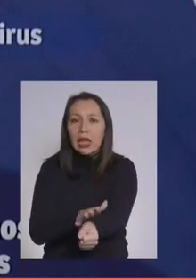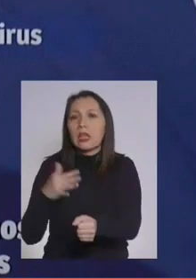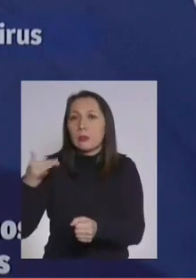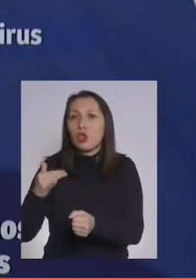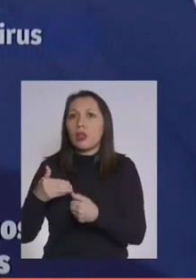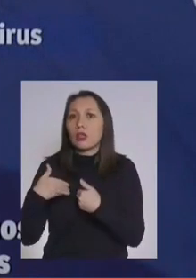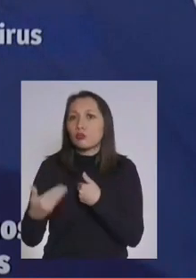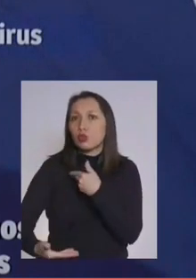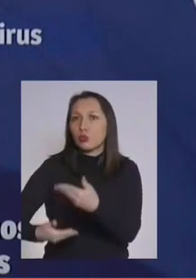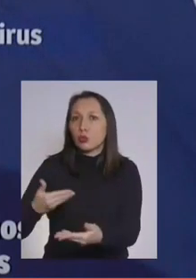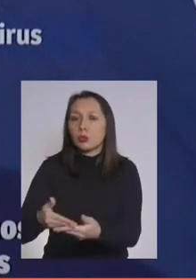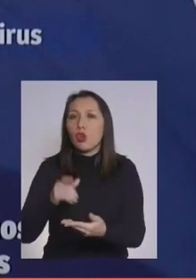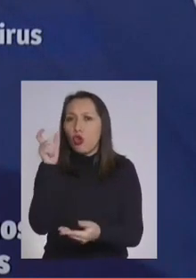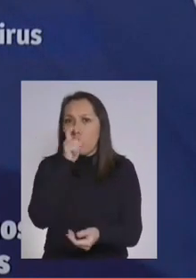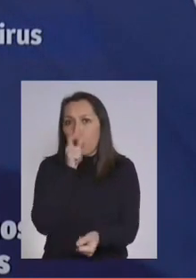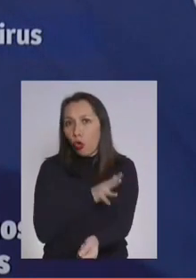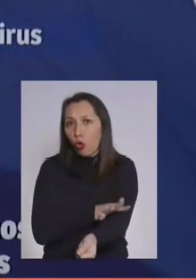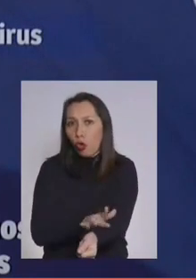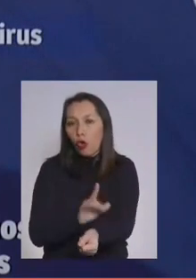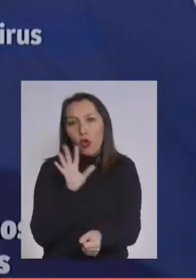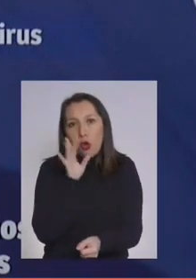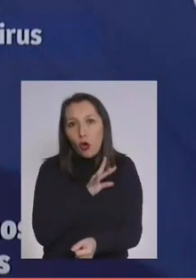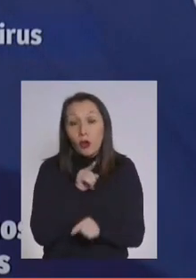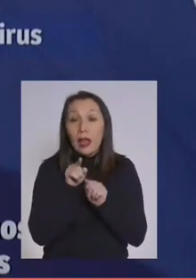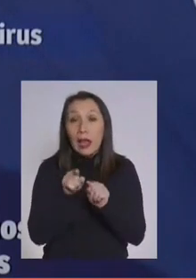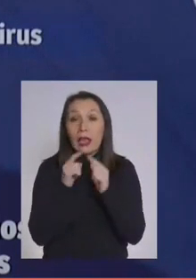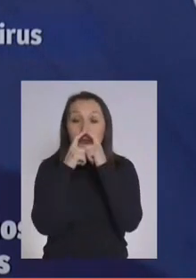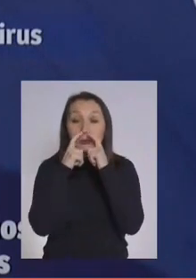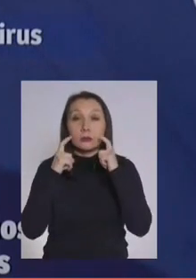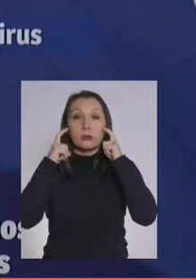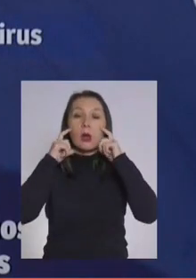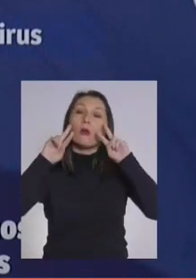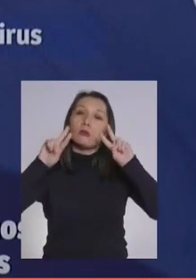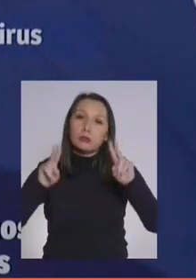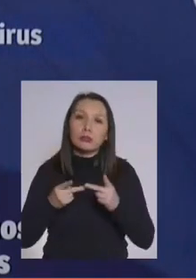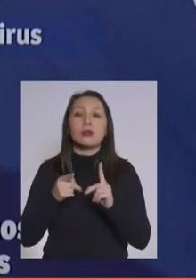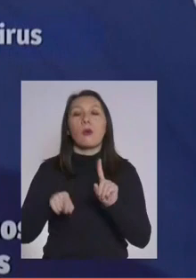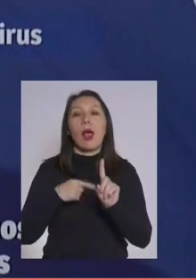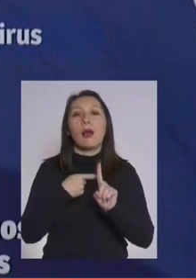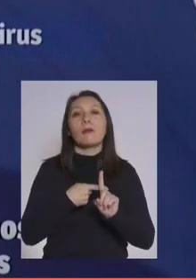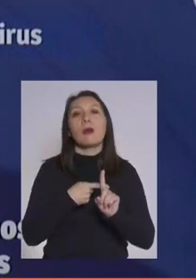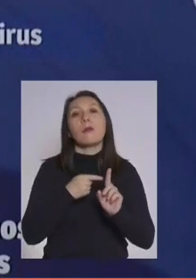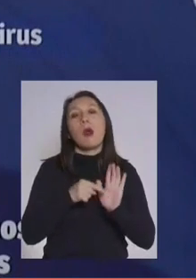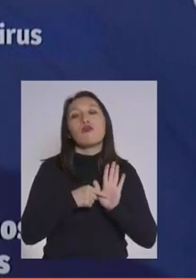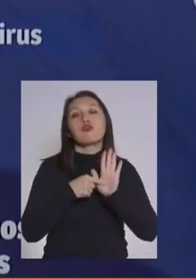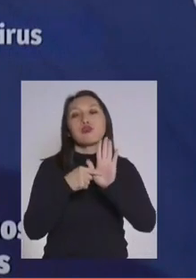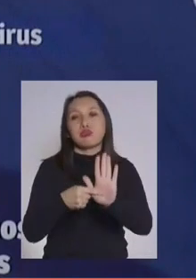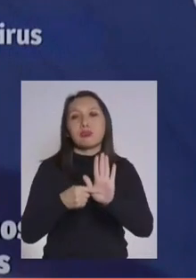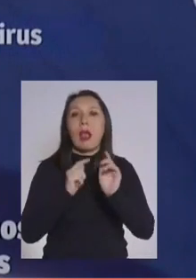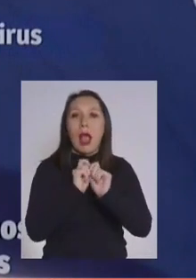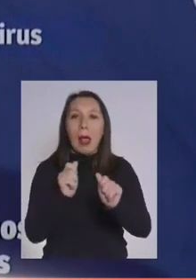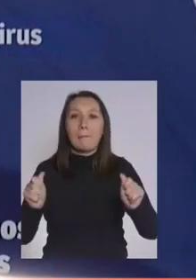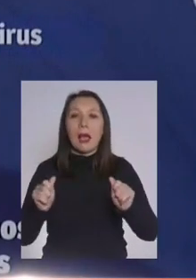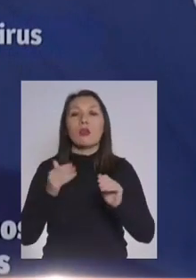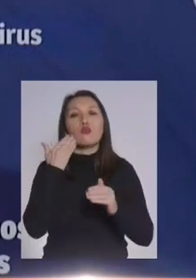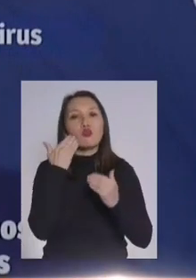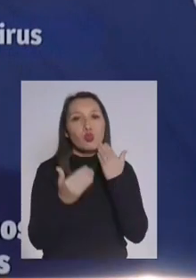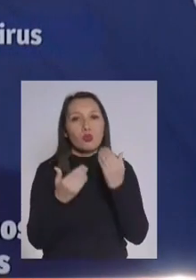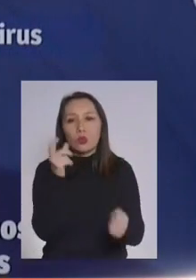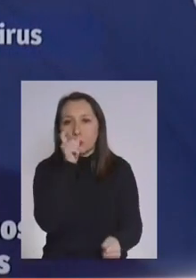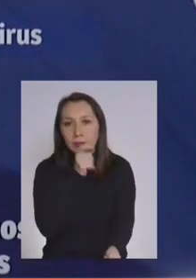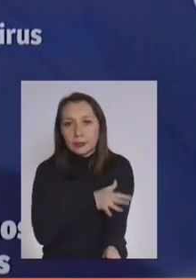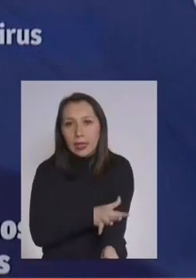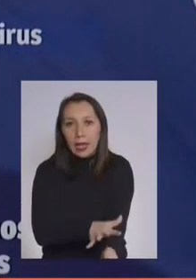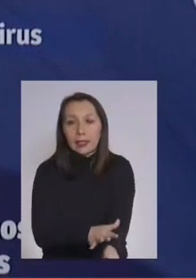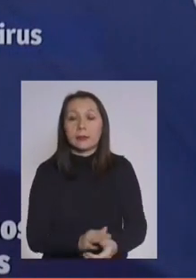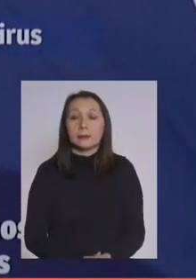y la sangre roja así que esta mascarilla también se suma a esta campaña la